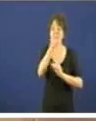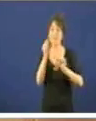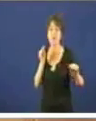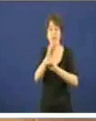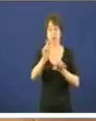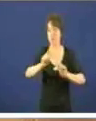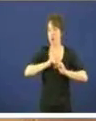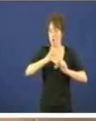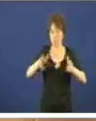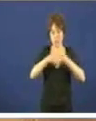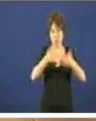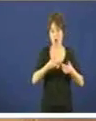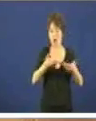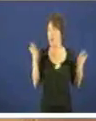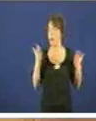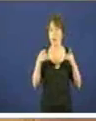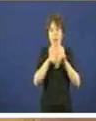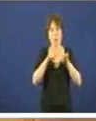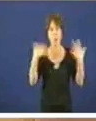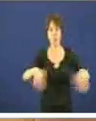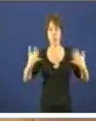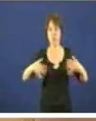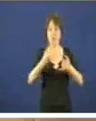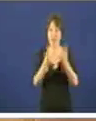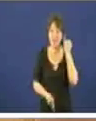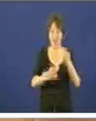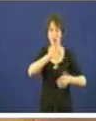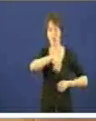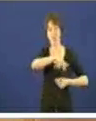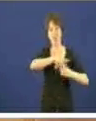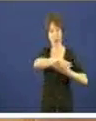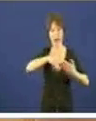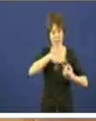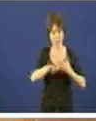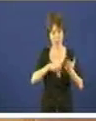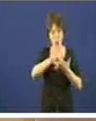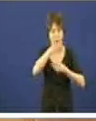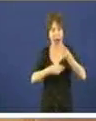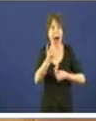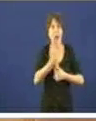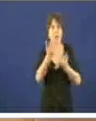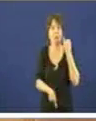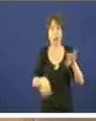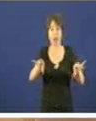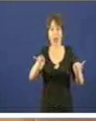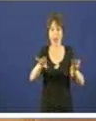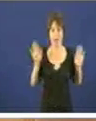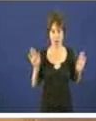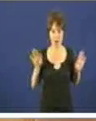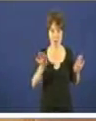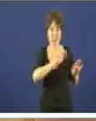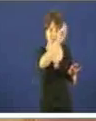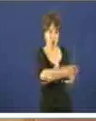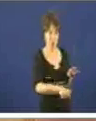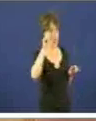opinión pública e diante das que a Xunta de Galiza, puidendo actuar, non fai absolutamente nada. Por certo, señor Feijó, por certo,